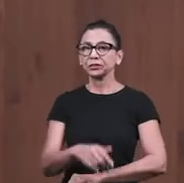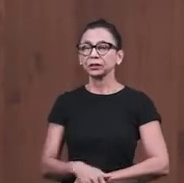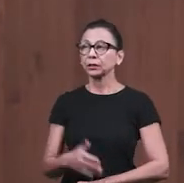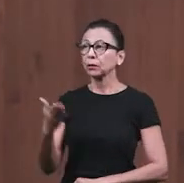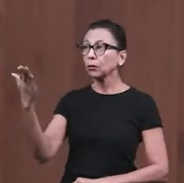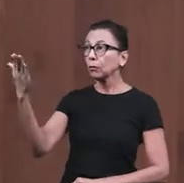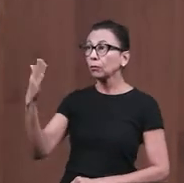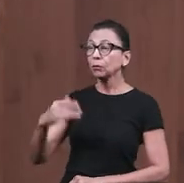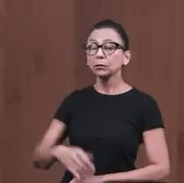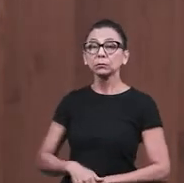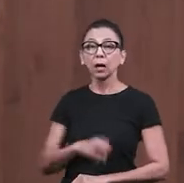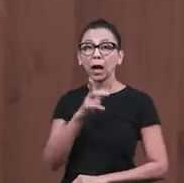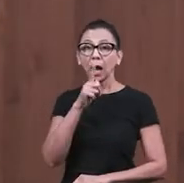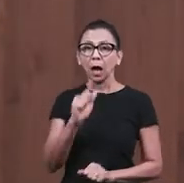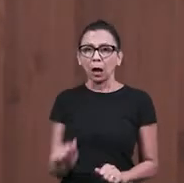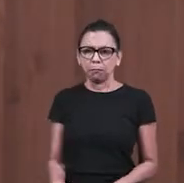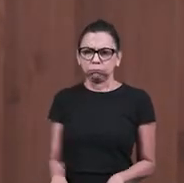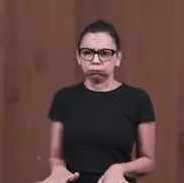llenas.